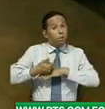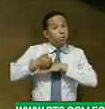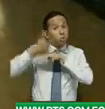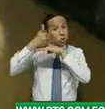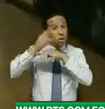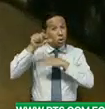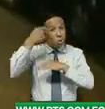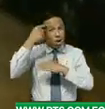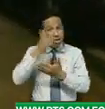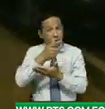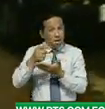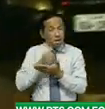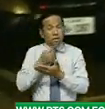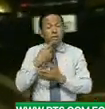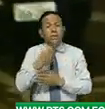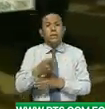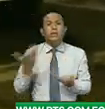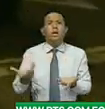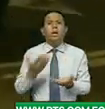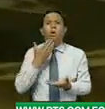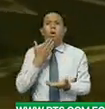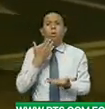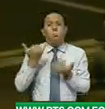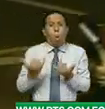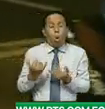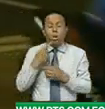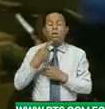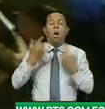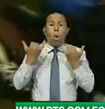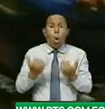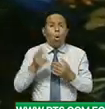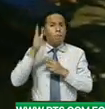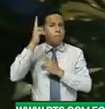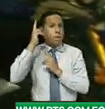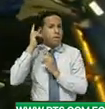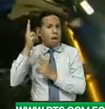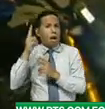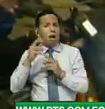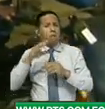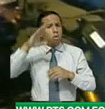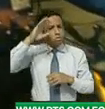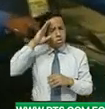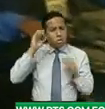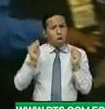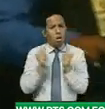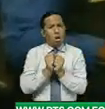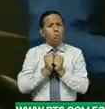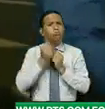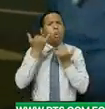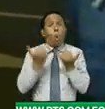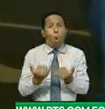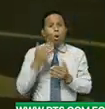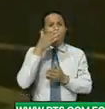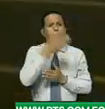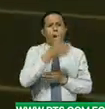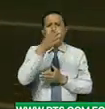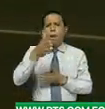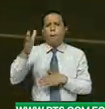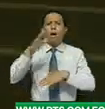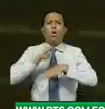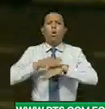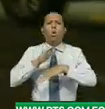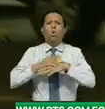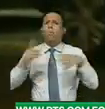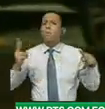hoy que saldrían los militares a la calle debido a la ola de criminalidad y de delincuencia común, además, que estamos